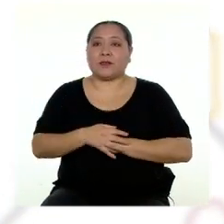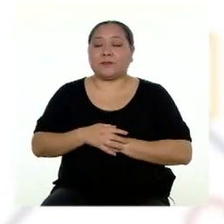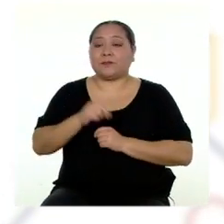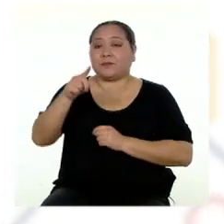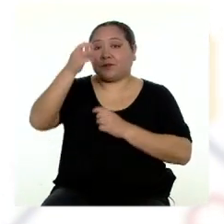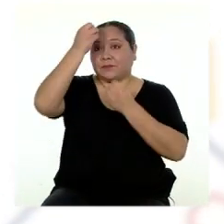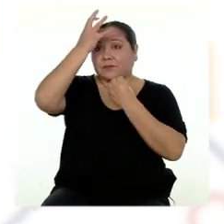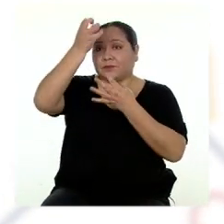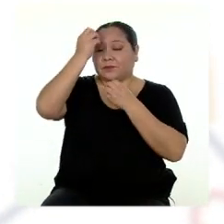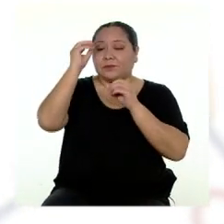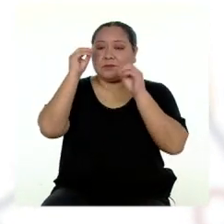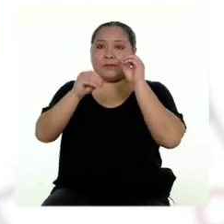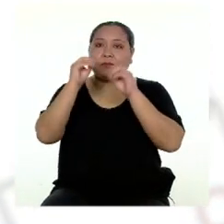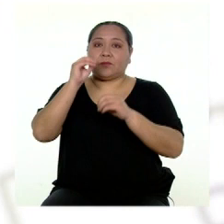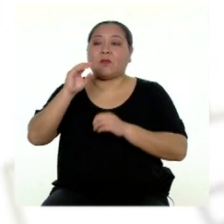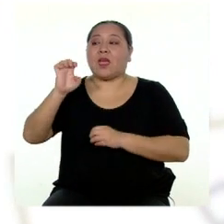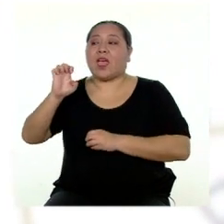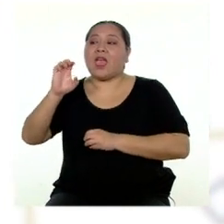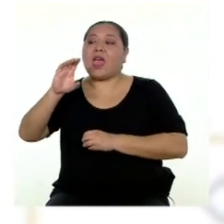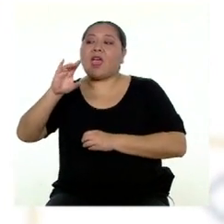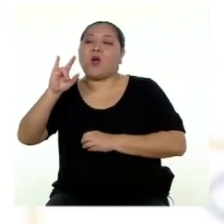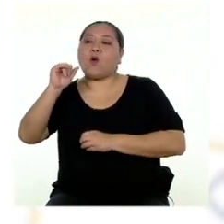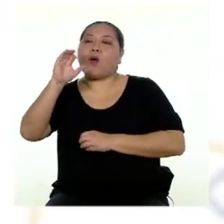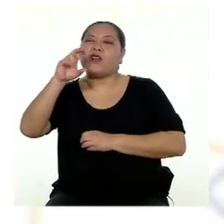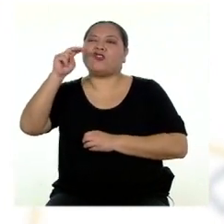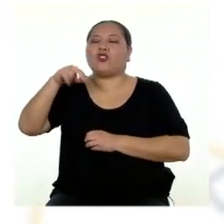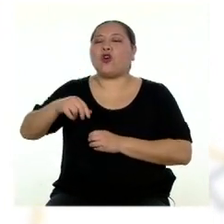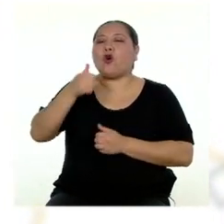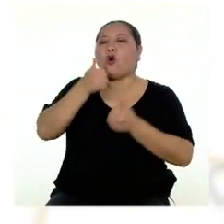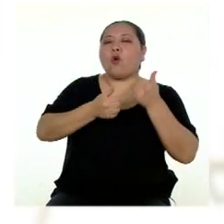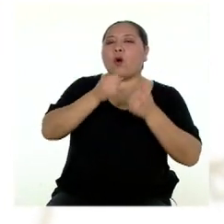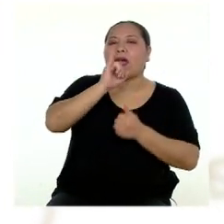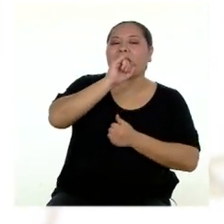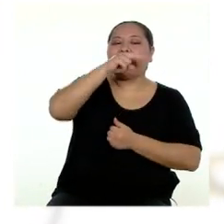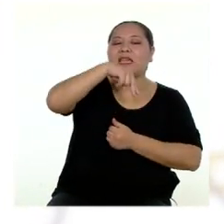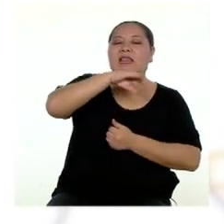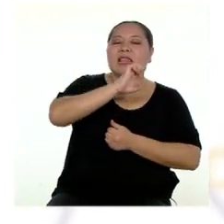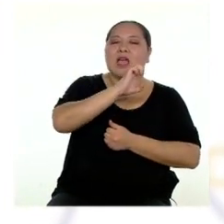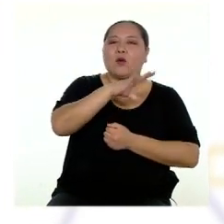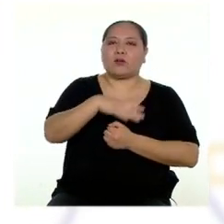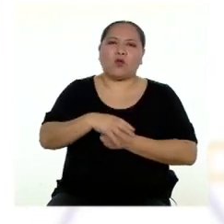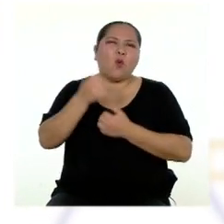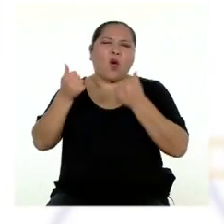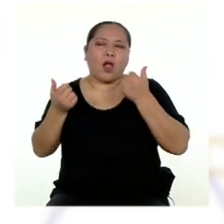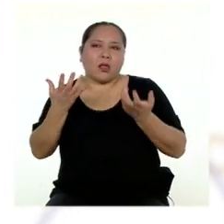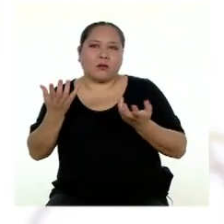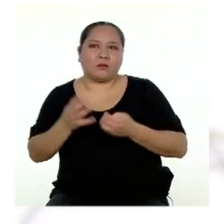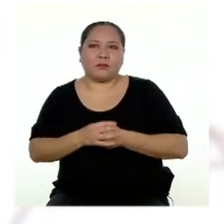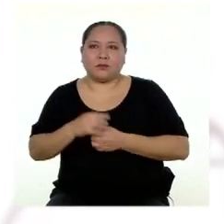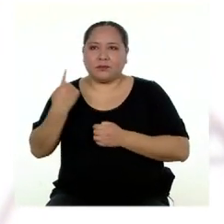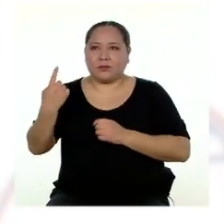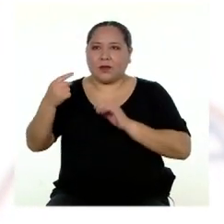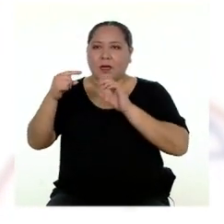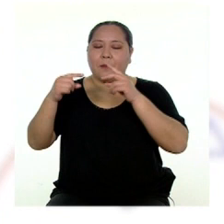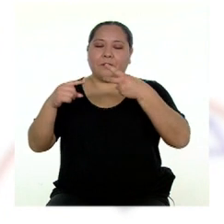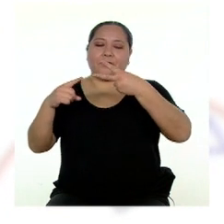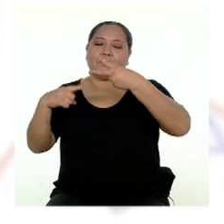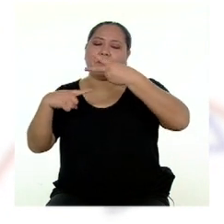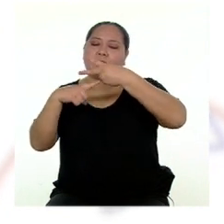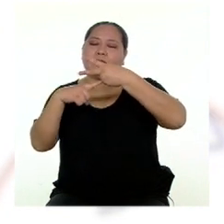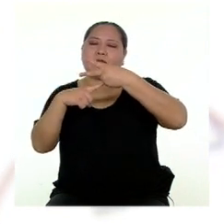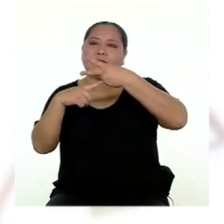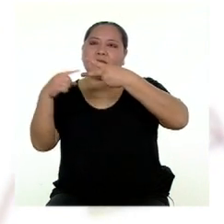la información puesta es una ecuación o inecuación. Como en este caso estamos viendo un signo de menor o igual